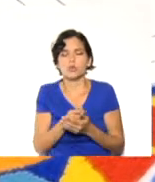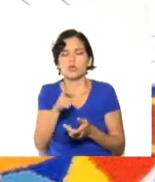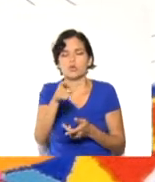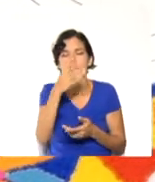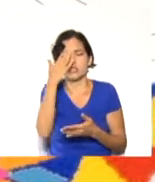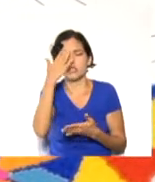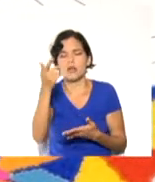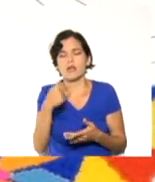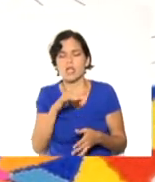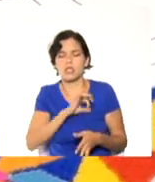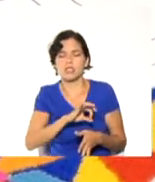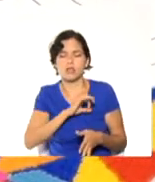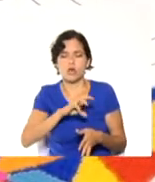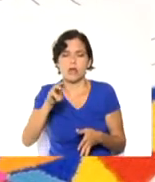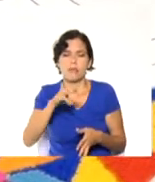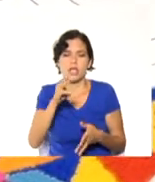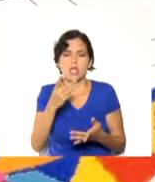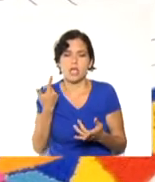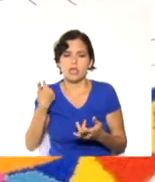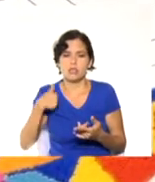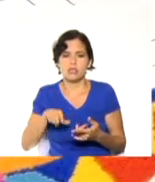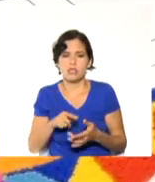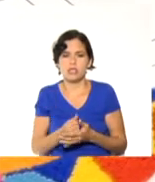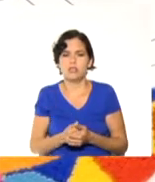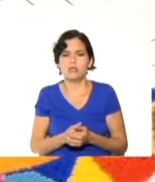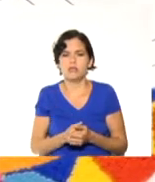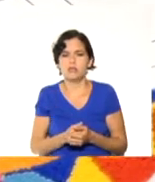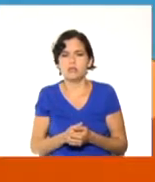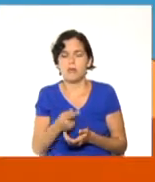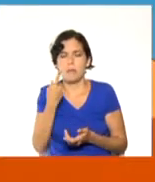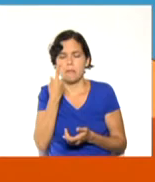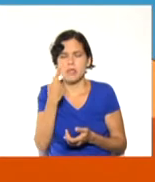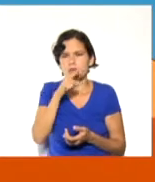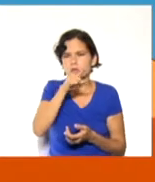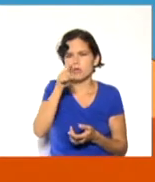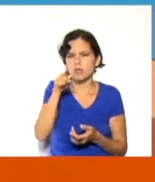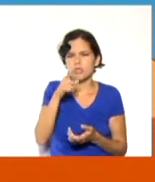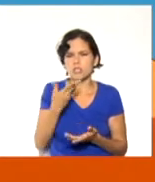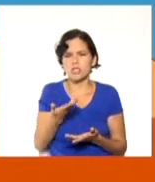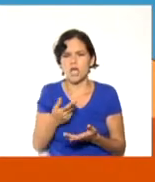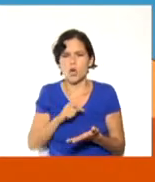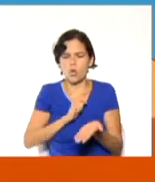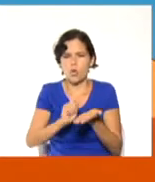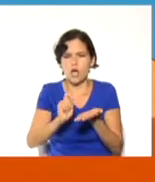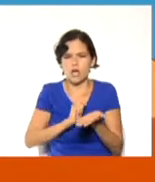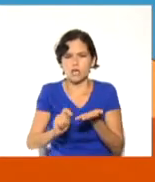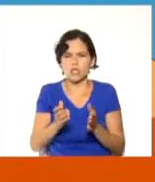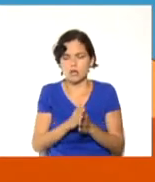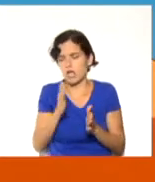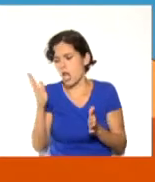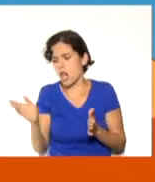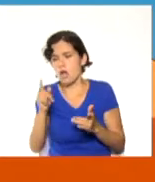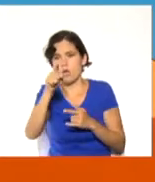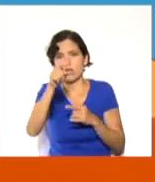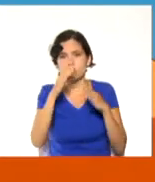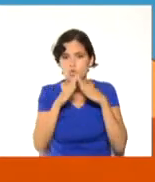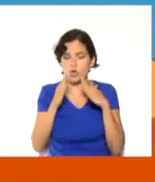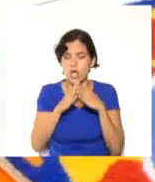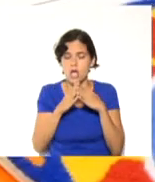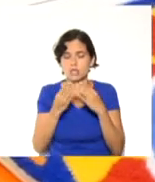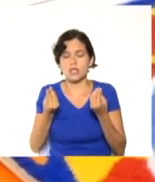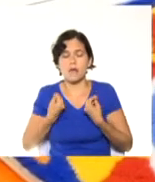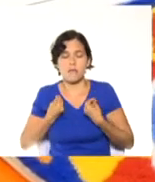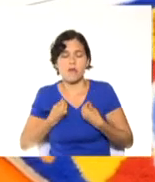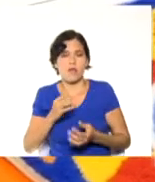señora María y ya te tienes visualizado o plasmado que al lado de tu casa vive